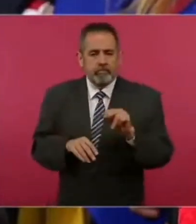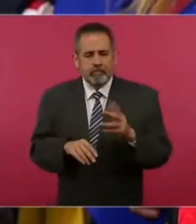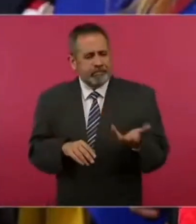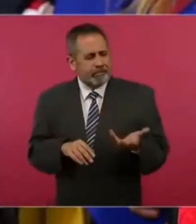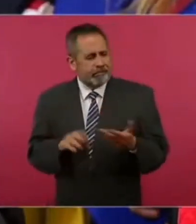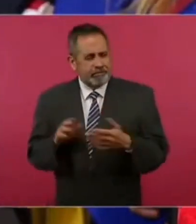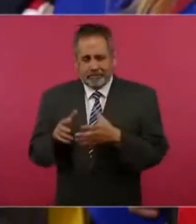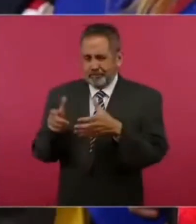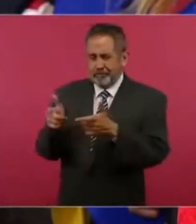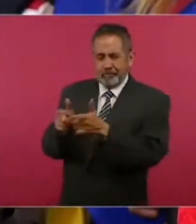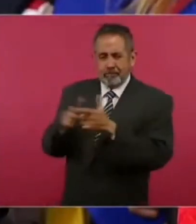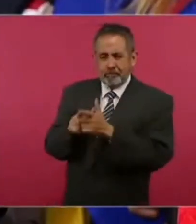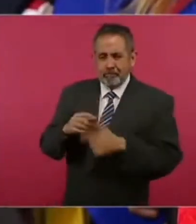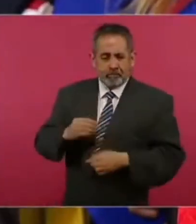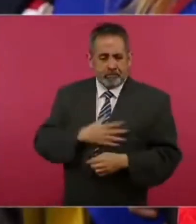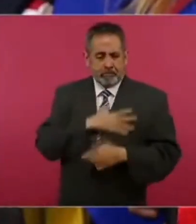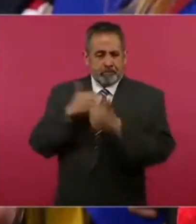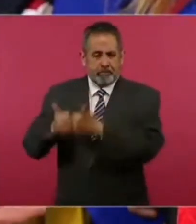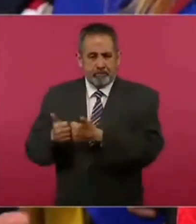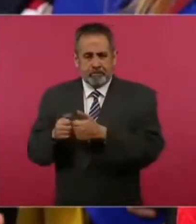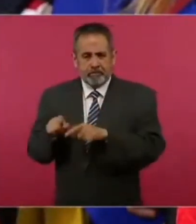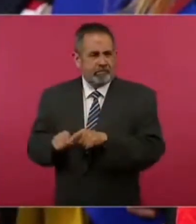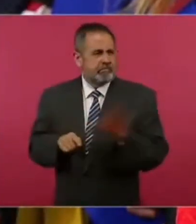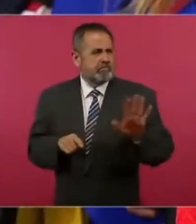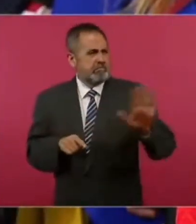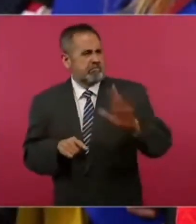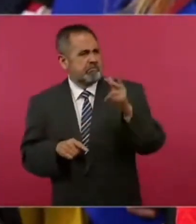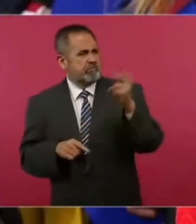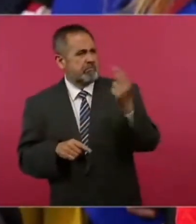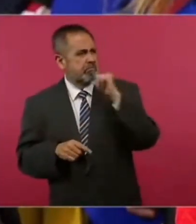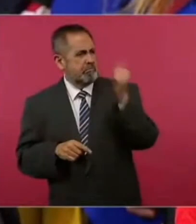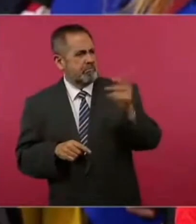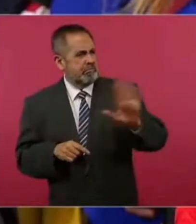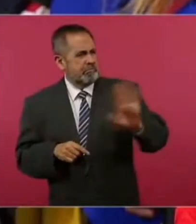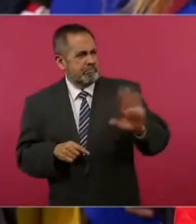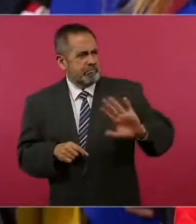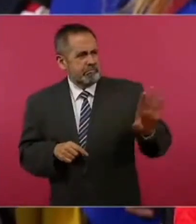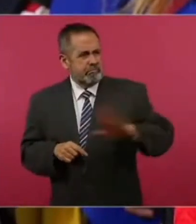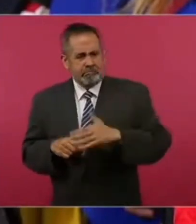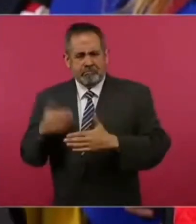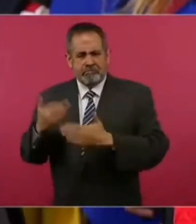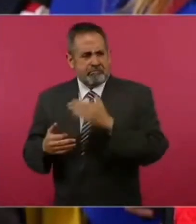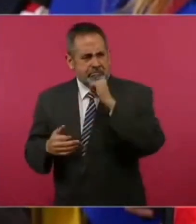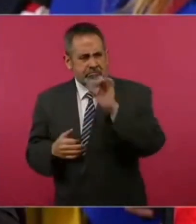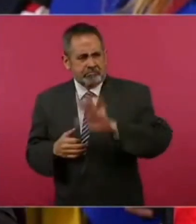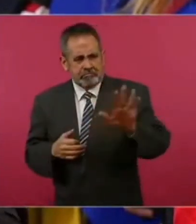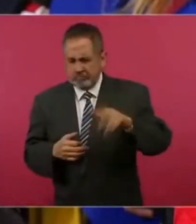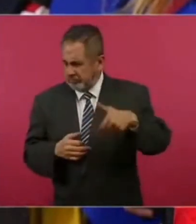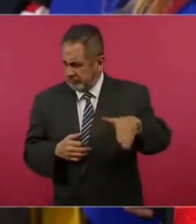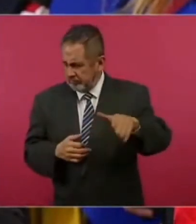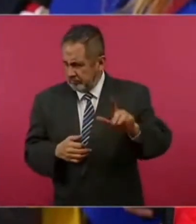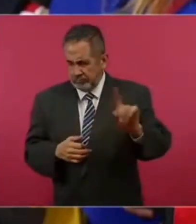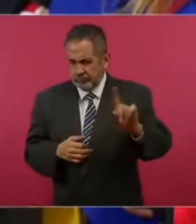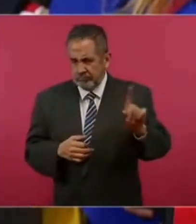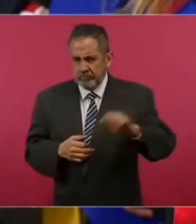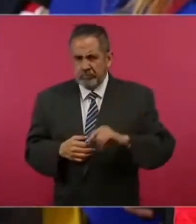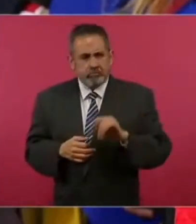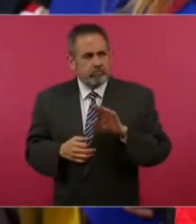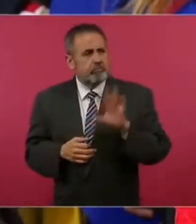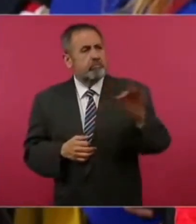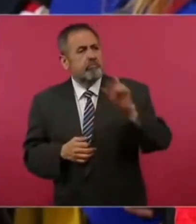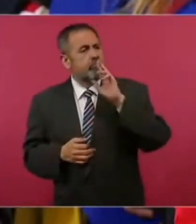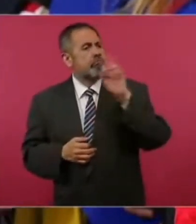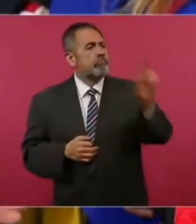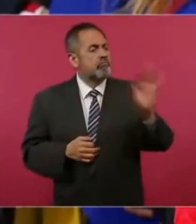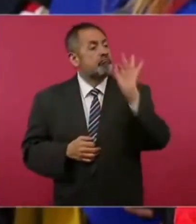personal del bienestar pues le decían a esta persona que no hacía falta nada y que la instrucción que tenía era de llevarle a usted